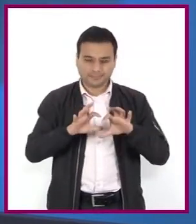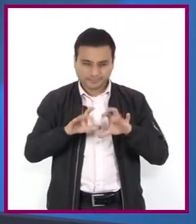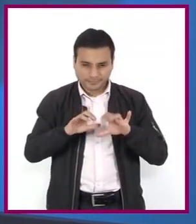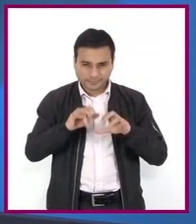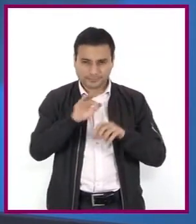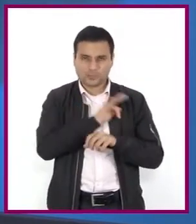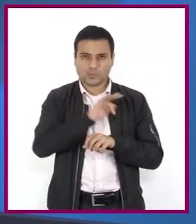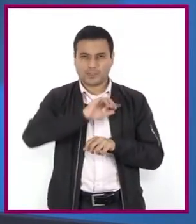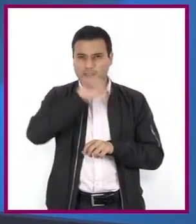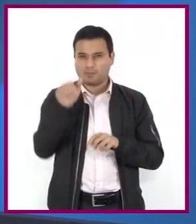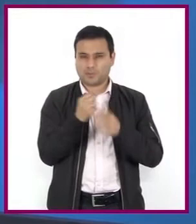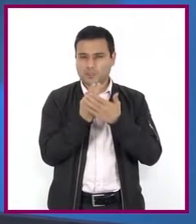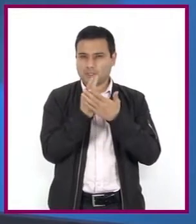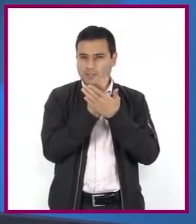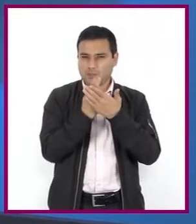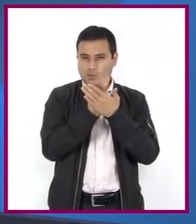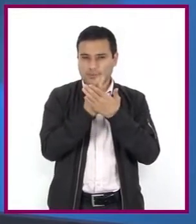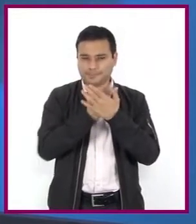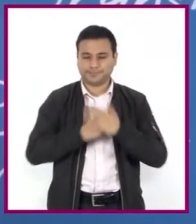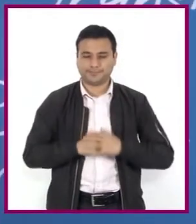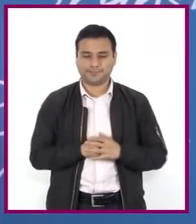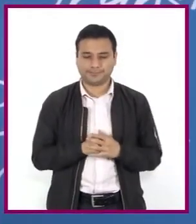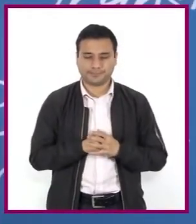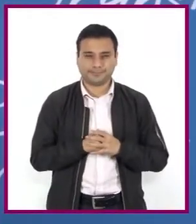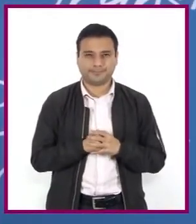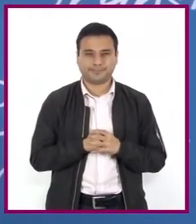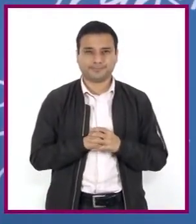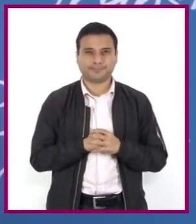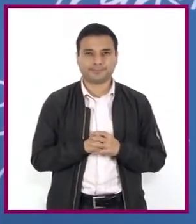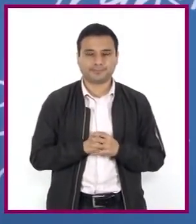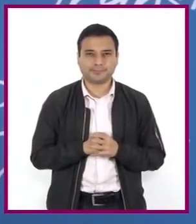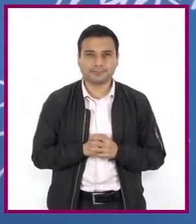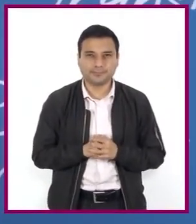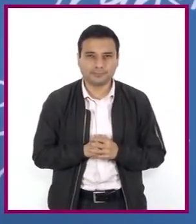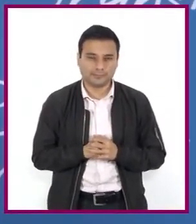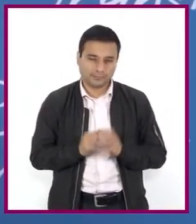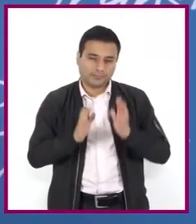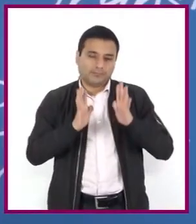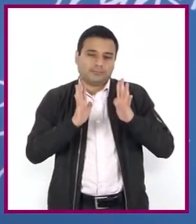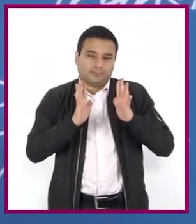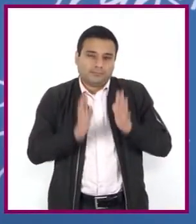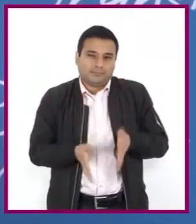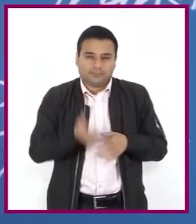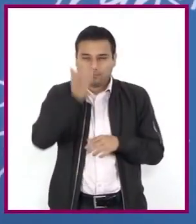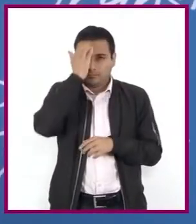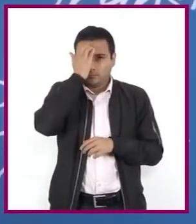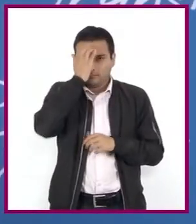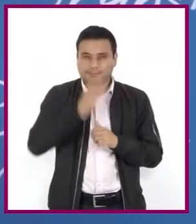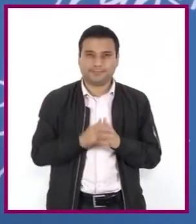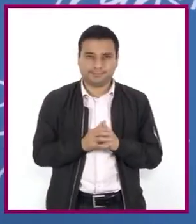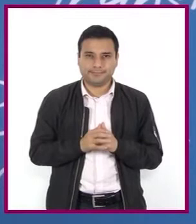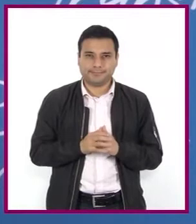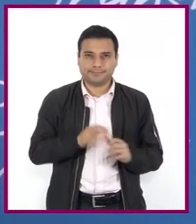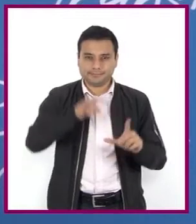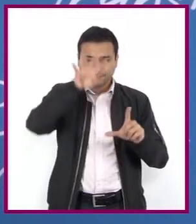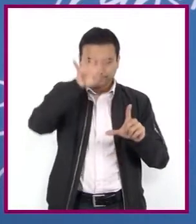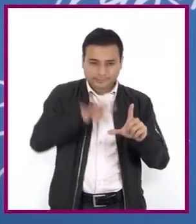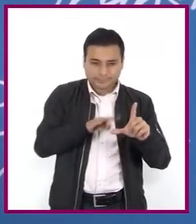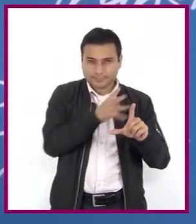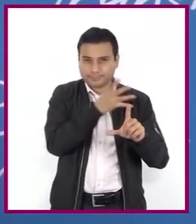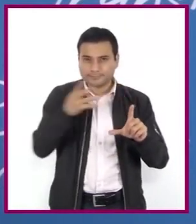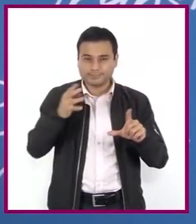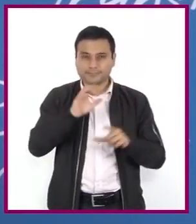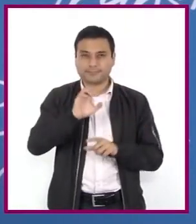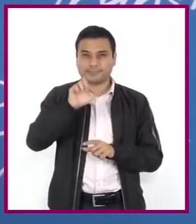la gráfica que represente a esta expresión. Ya saben que una hoja de cálculo es una